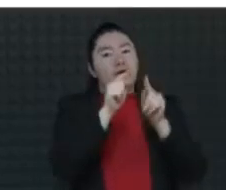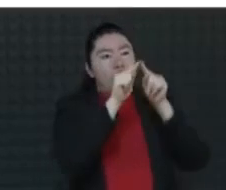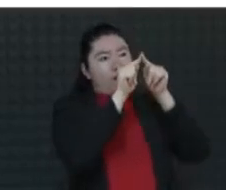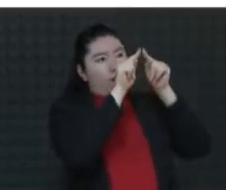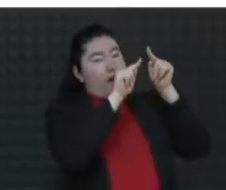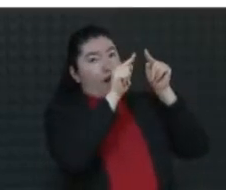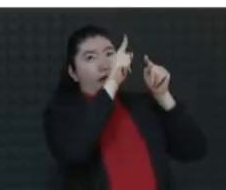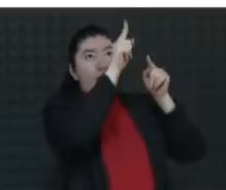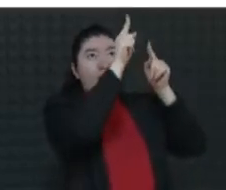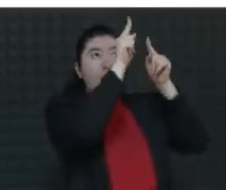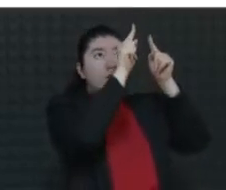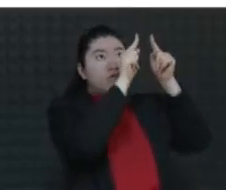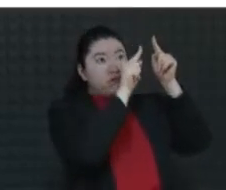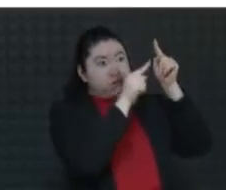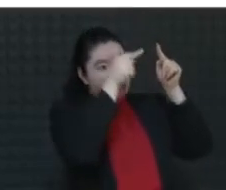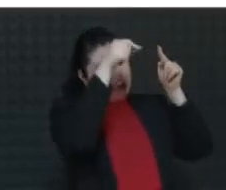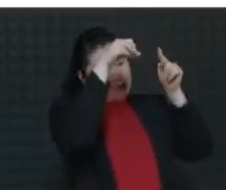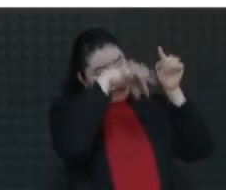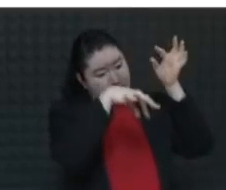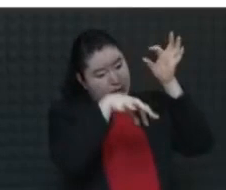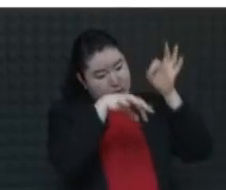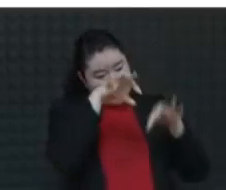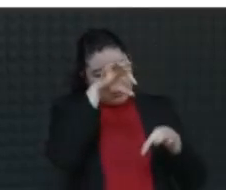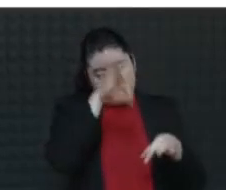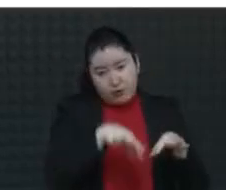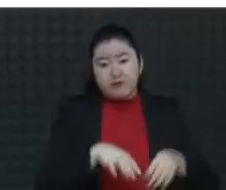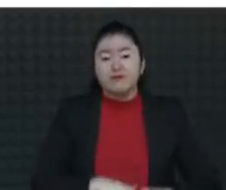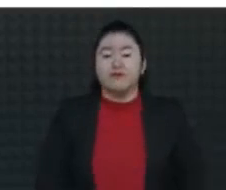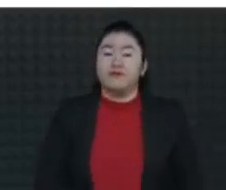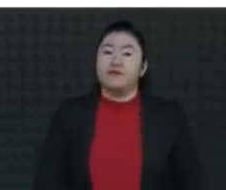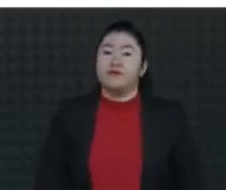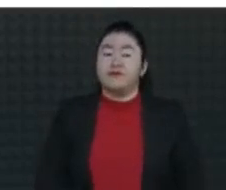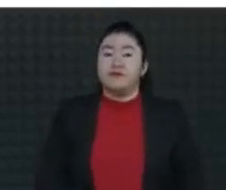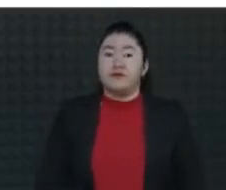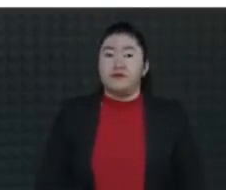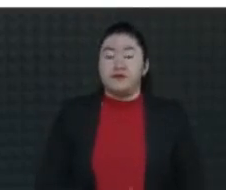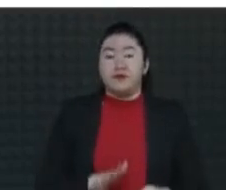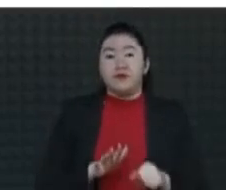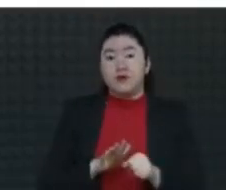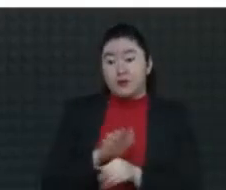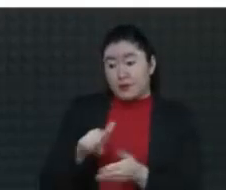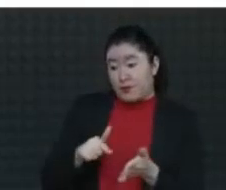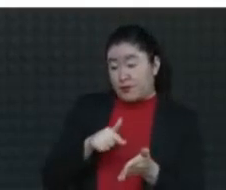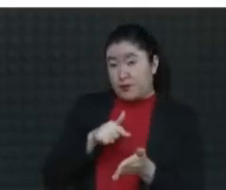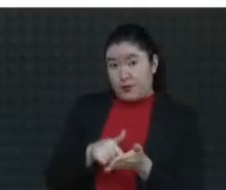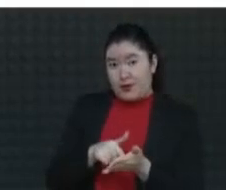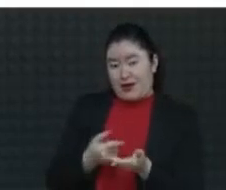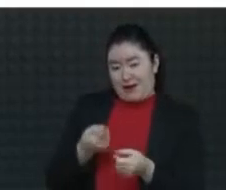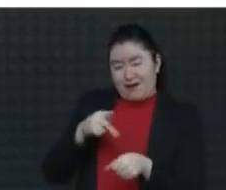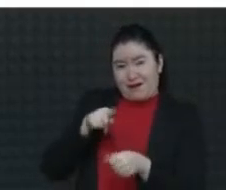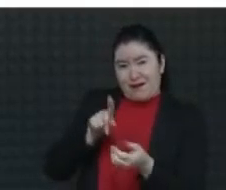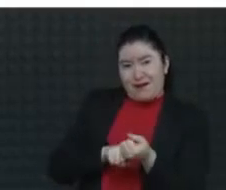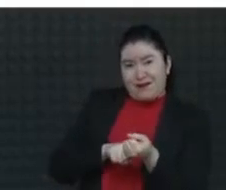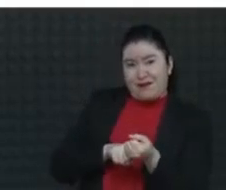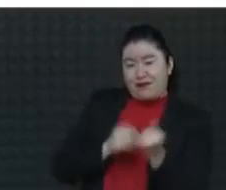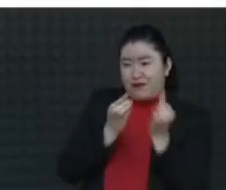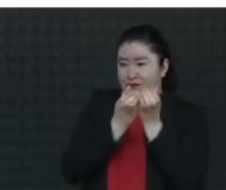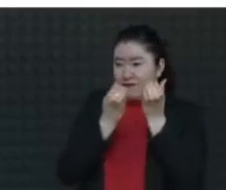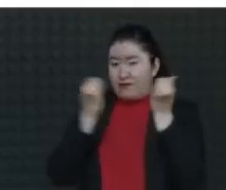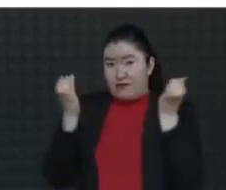parte superior hasta el fondo de la cubierta. La sección transversal geológica del segmento